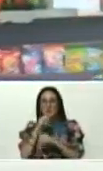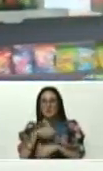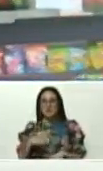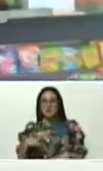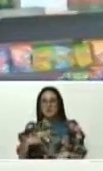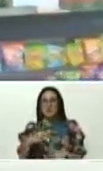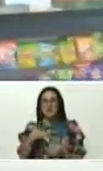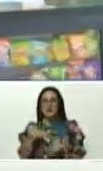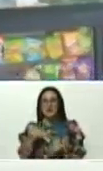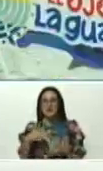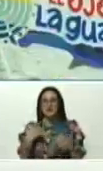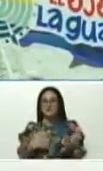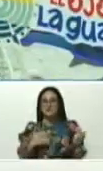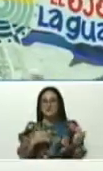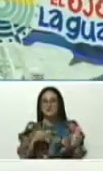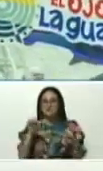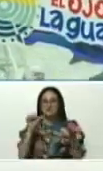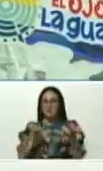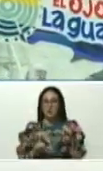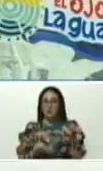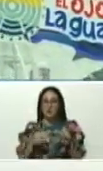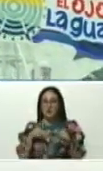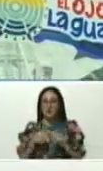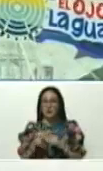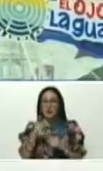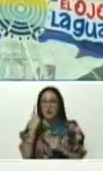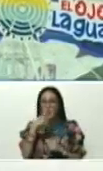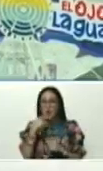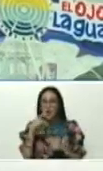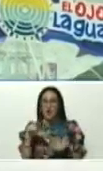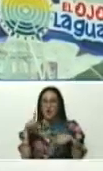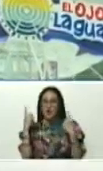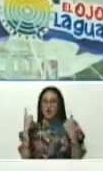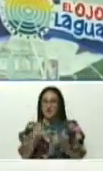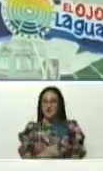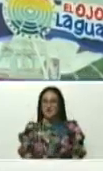y al ritmo de la gaita declare usted inaugurado el ojo de La Guaira.